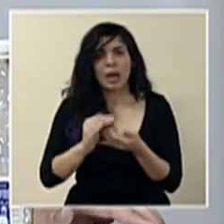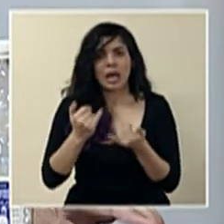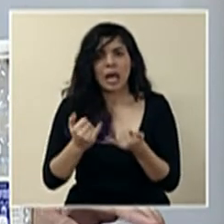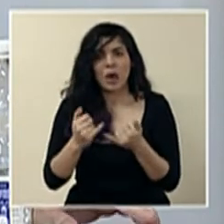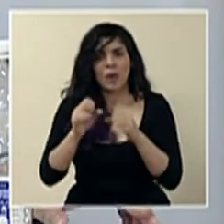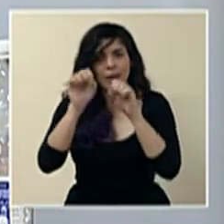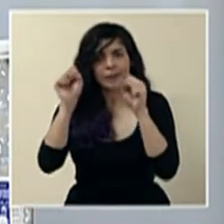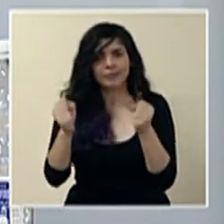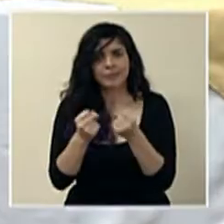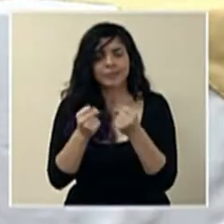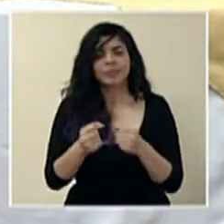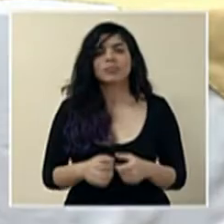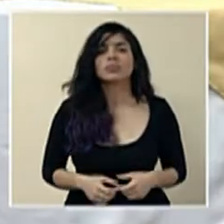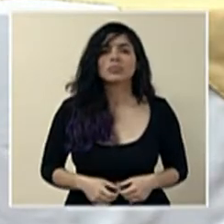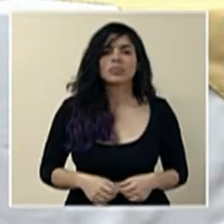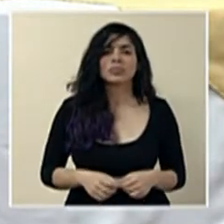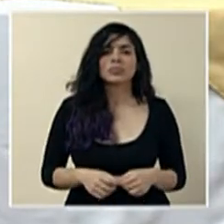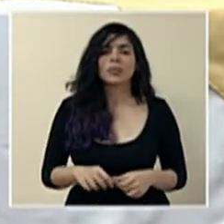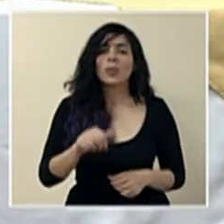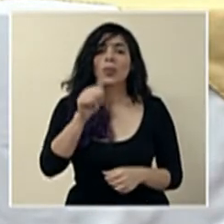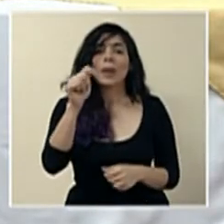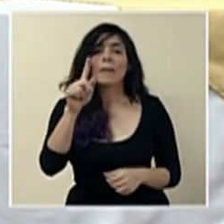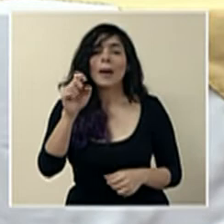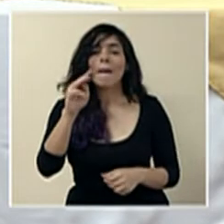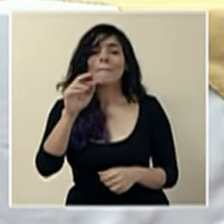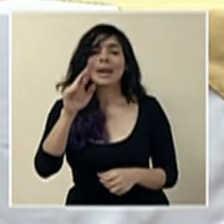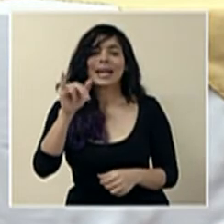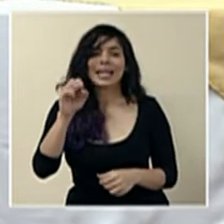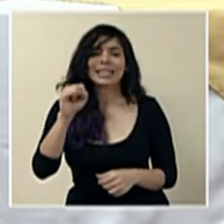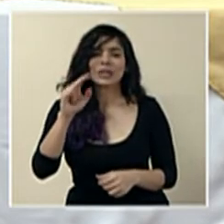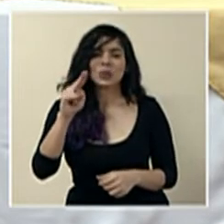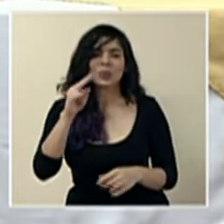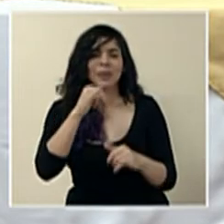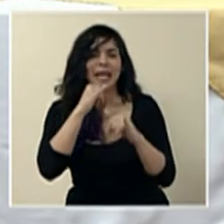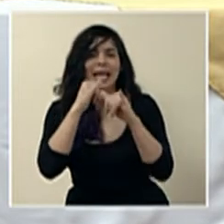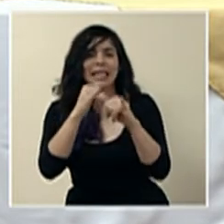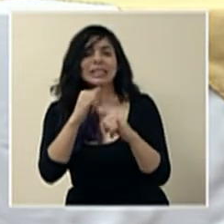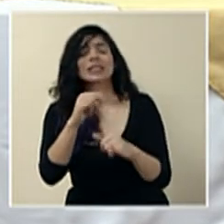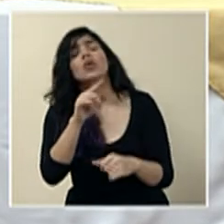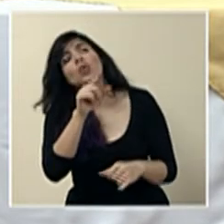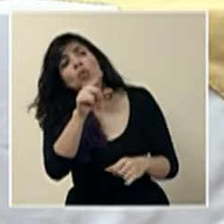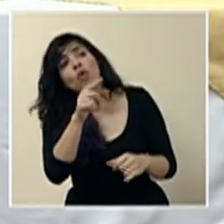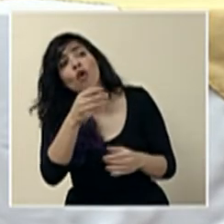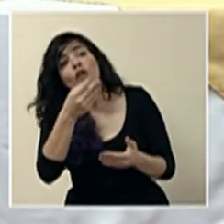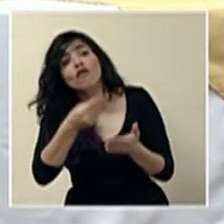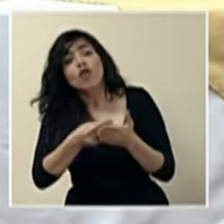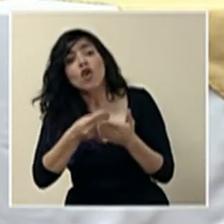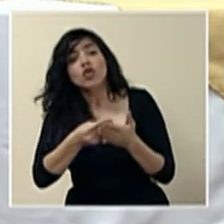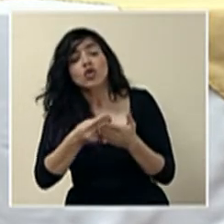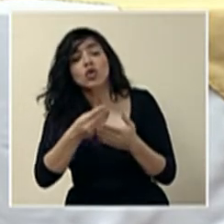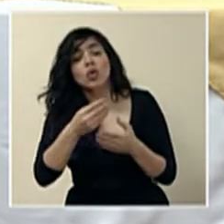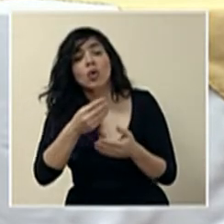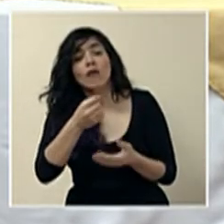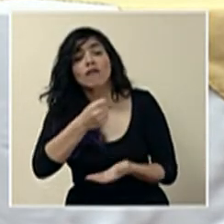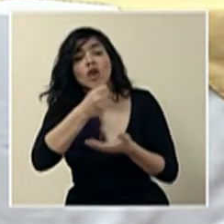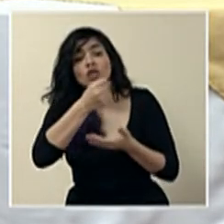cortando. Otra consulta de María Siu de Diario Extra. Pidió el Fondo Monetario Internacional una reducción de los activos del